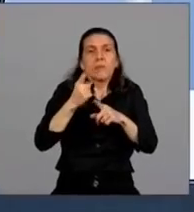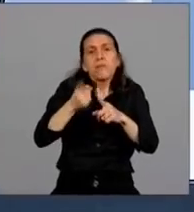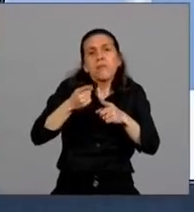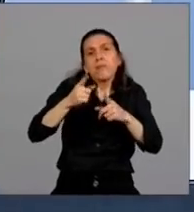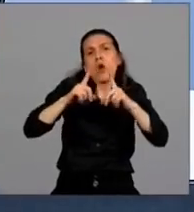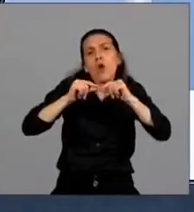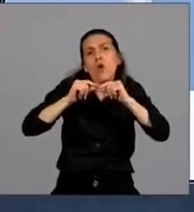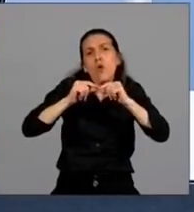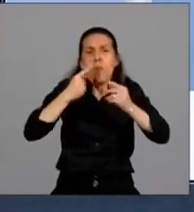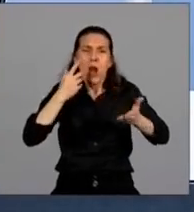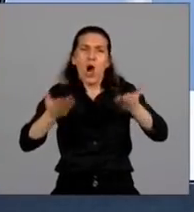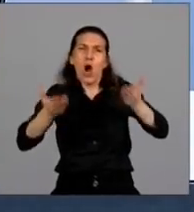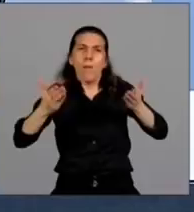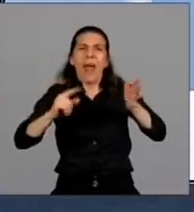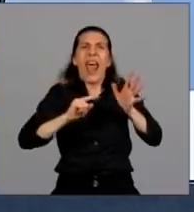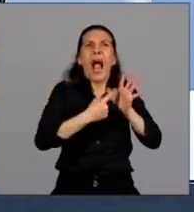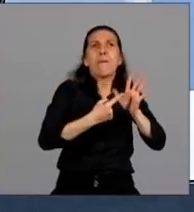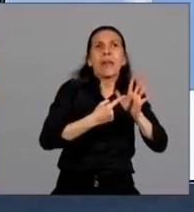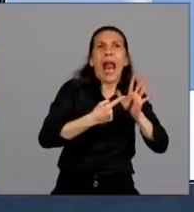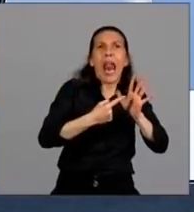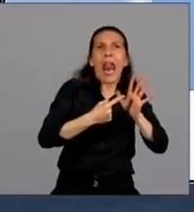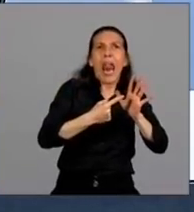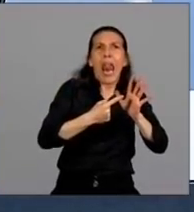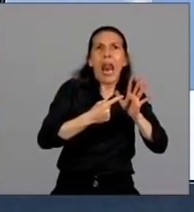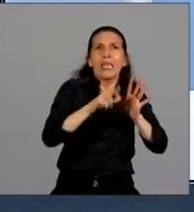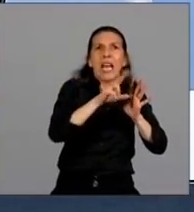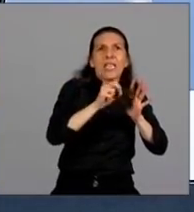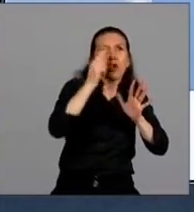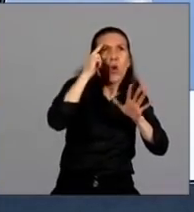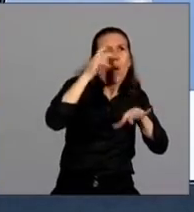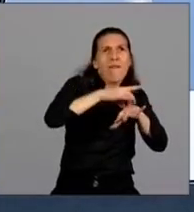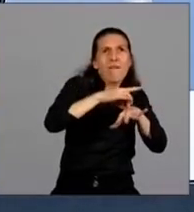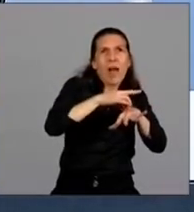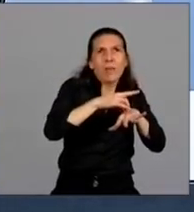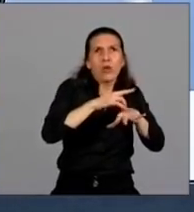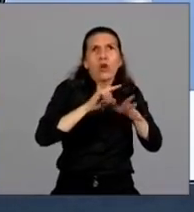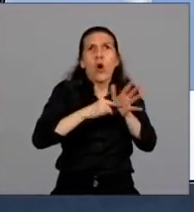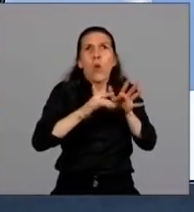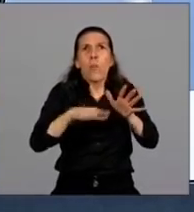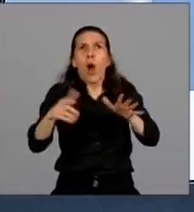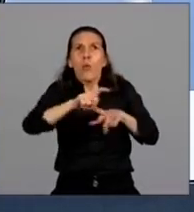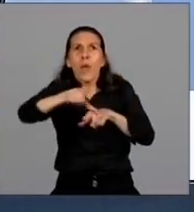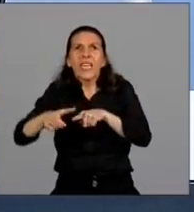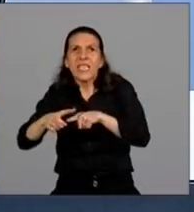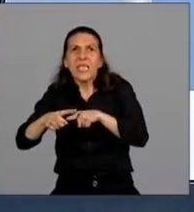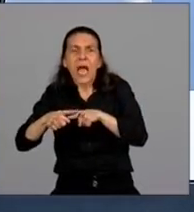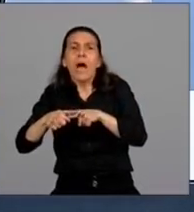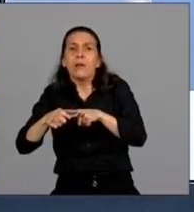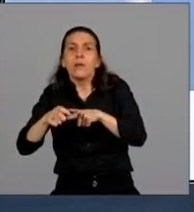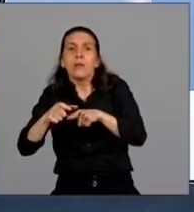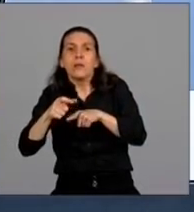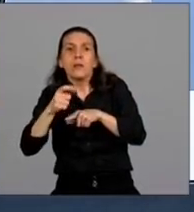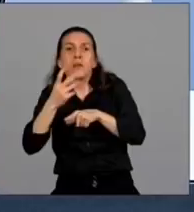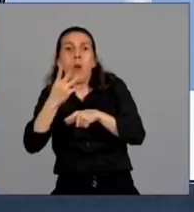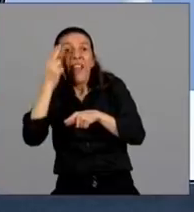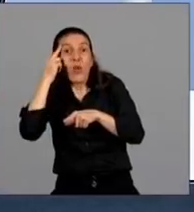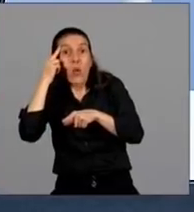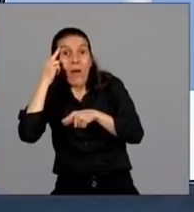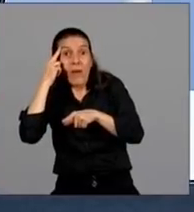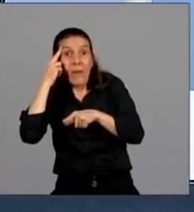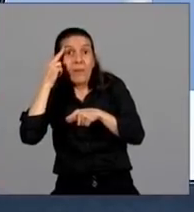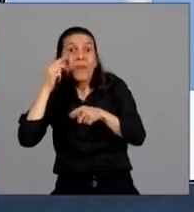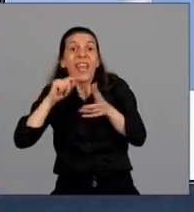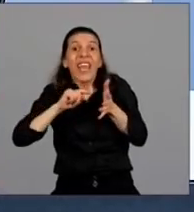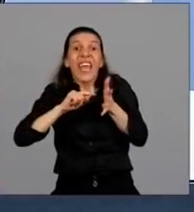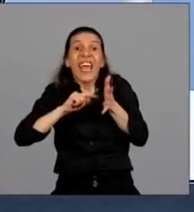permite comparar entre realidades poblacionales distintas. Ahora, en el interior de la provincia de Buenos Aires hay